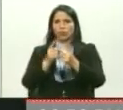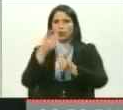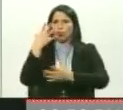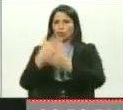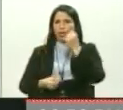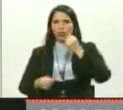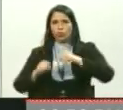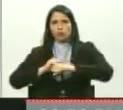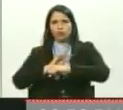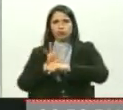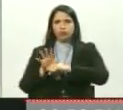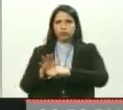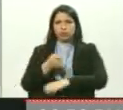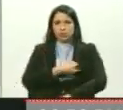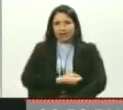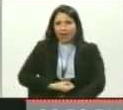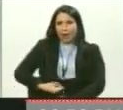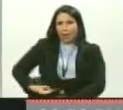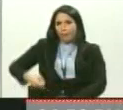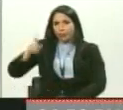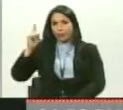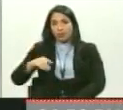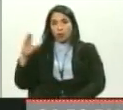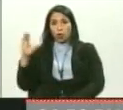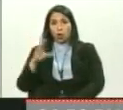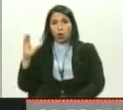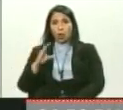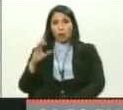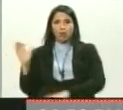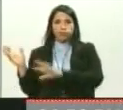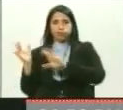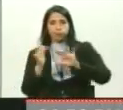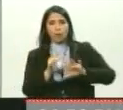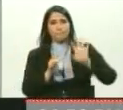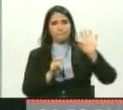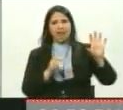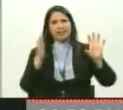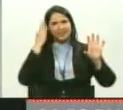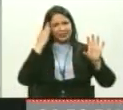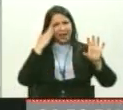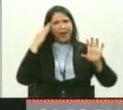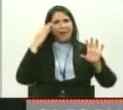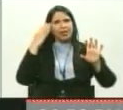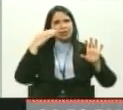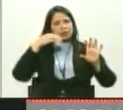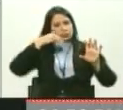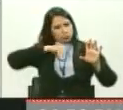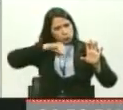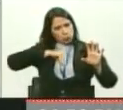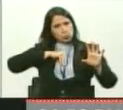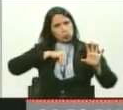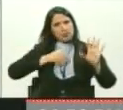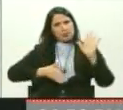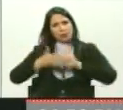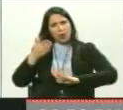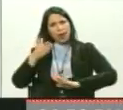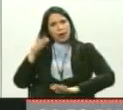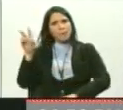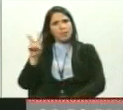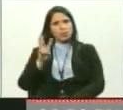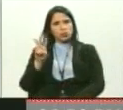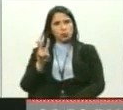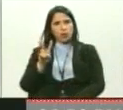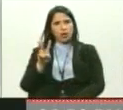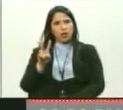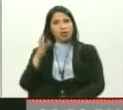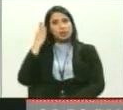y del coronahambre, viniendo a su patria, porque ellos saben en el fondo, aunque se fueron del país,